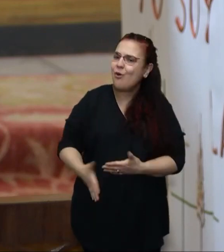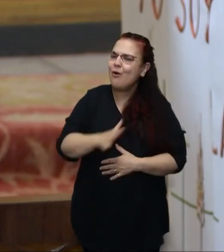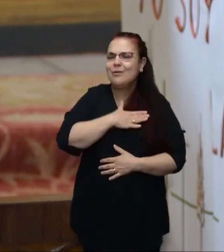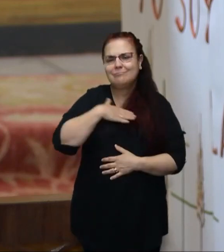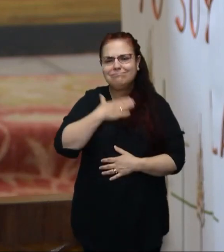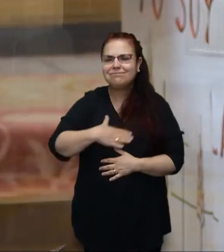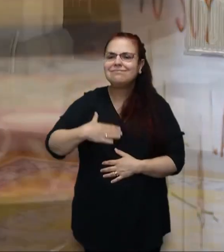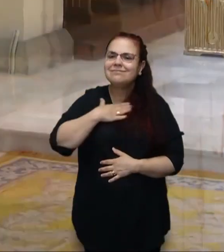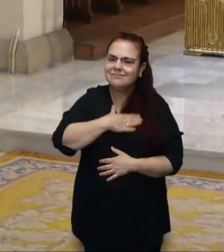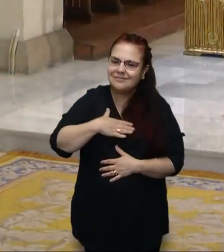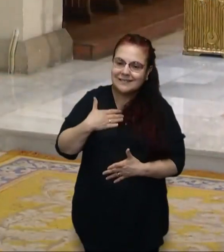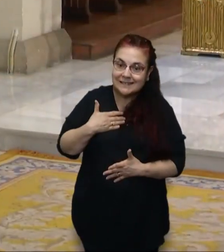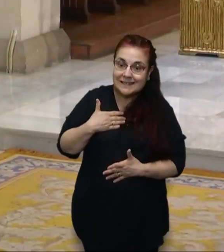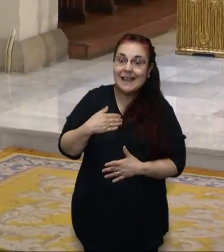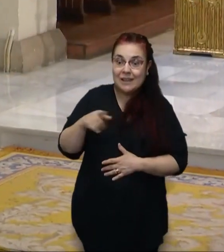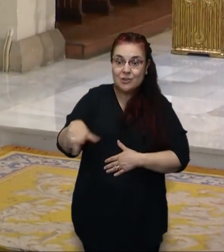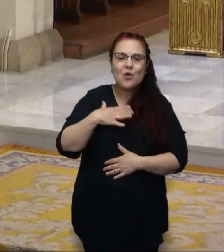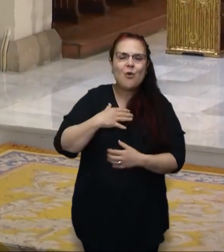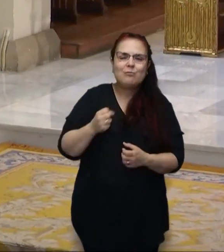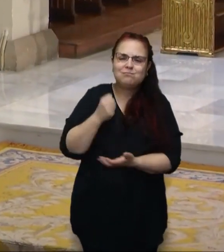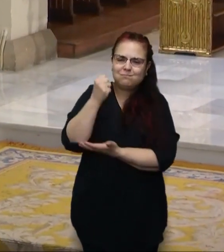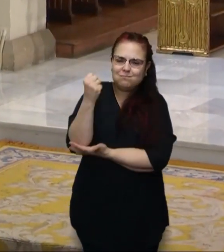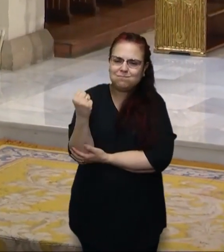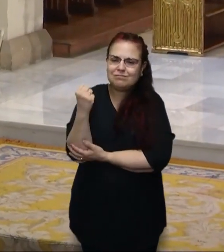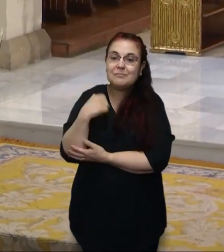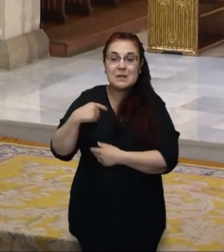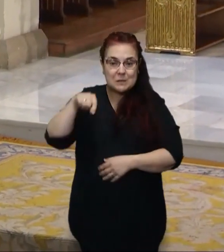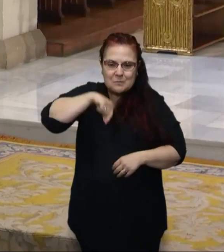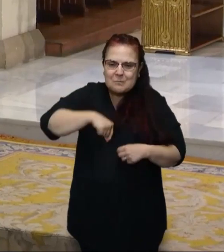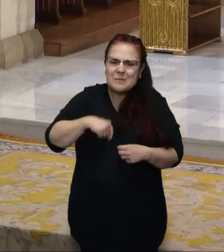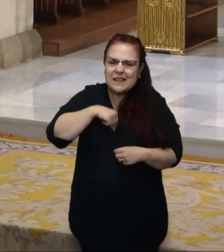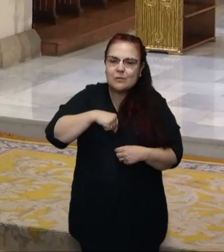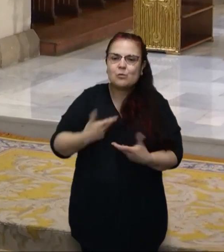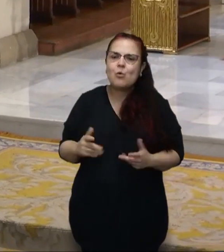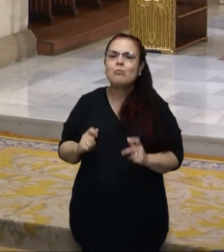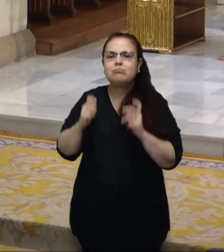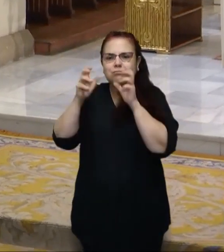complazco. He puesto mi espíritu sobre él.